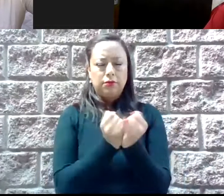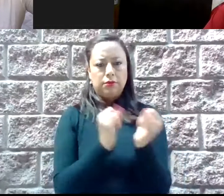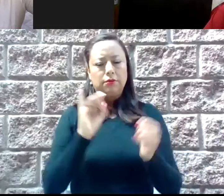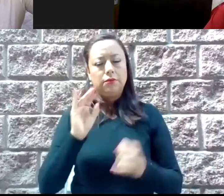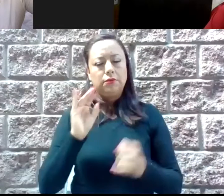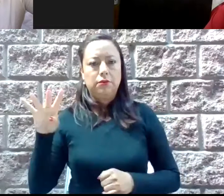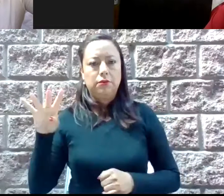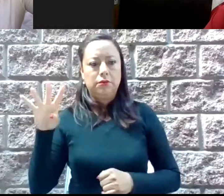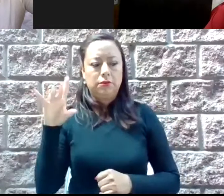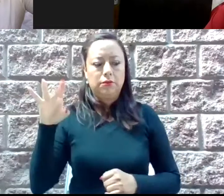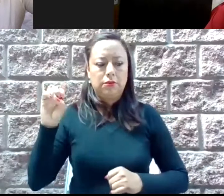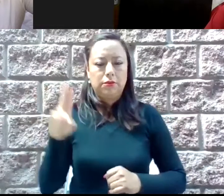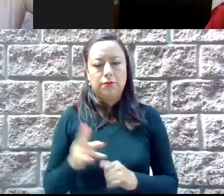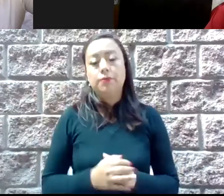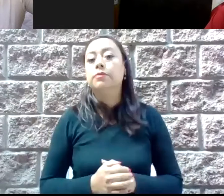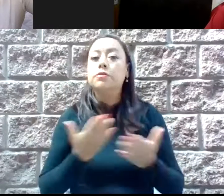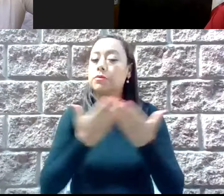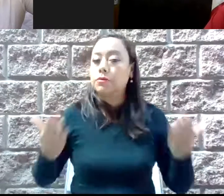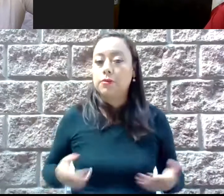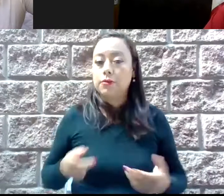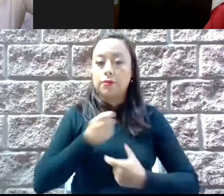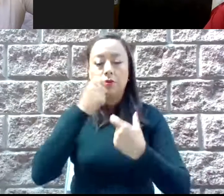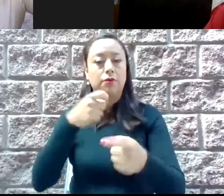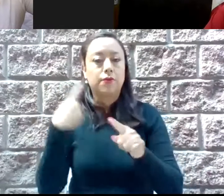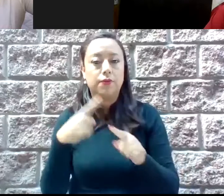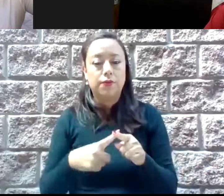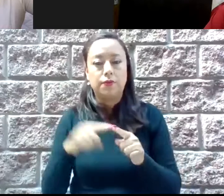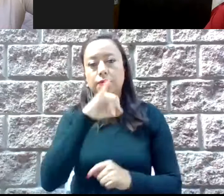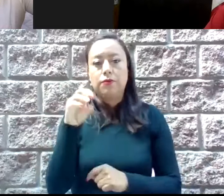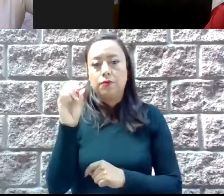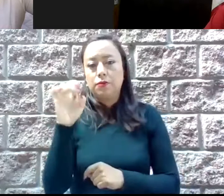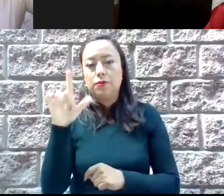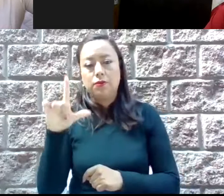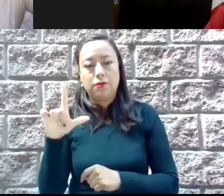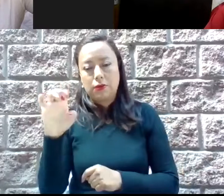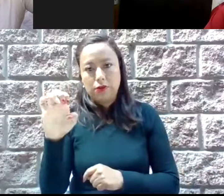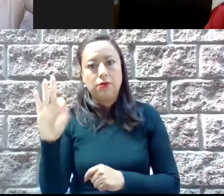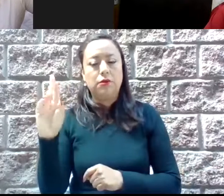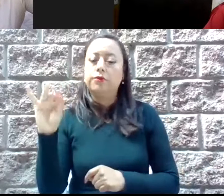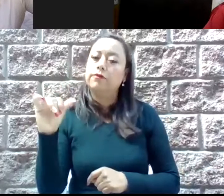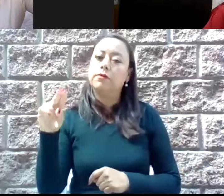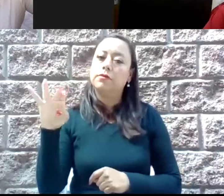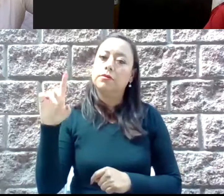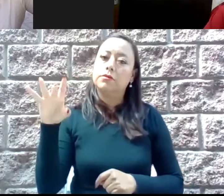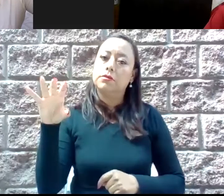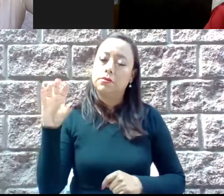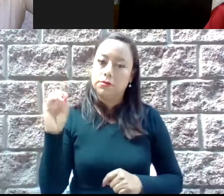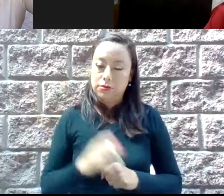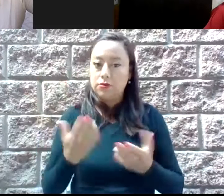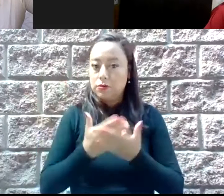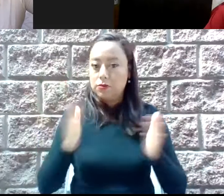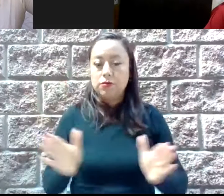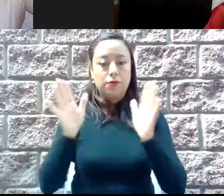la medalla se estaría otorgando a José Francisco Moreno Fernández. Para la promoción o desarrollo de